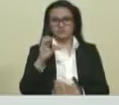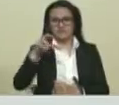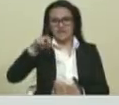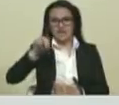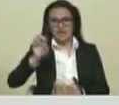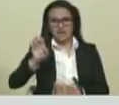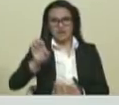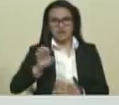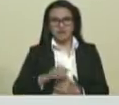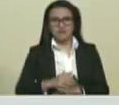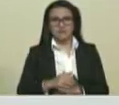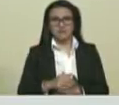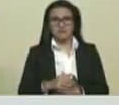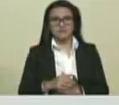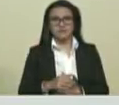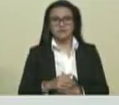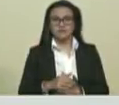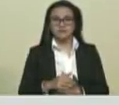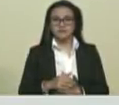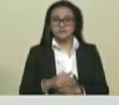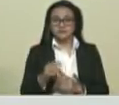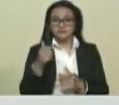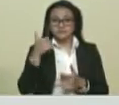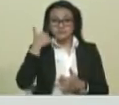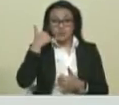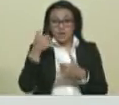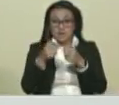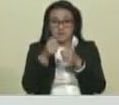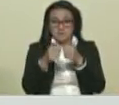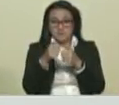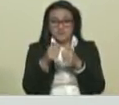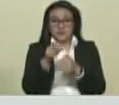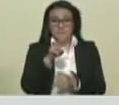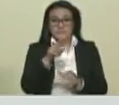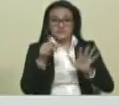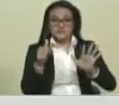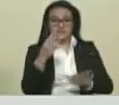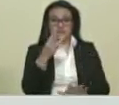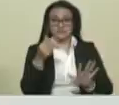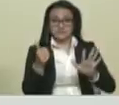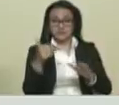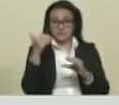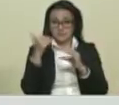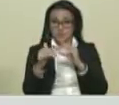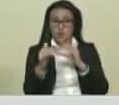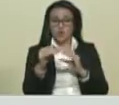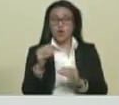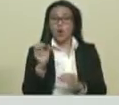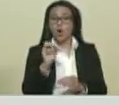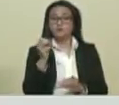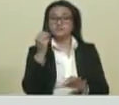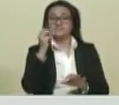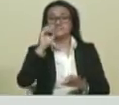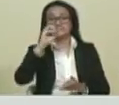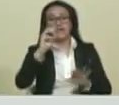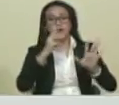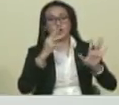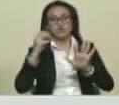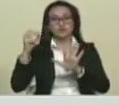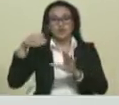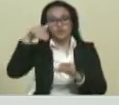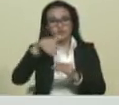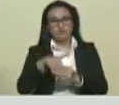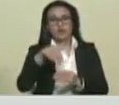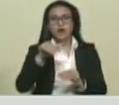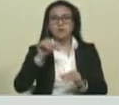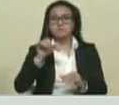Nacional Electoral, que la mensajería de texto, repito, es 2637, el 0800 Votemos y la página misma del